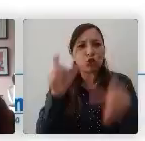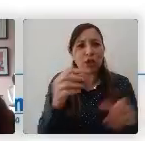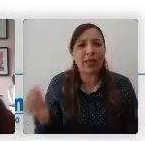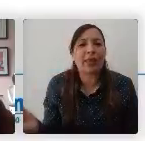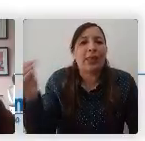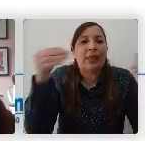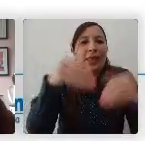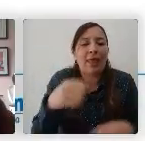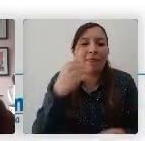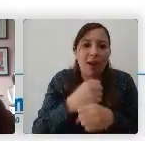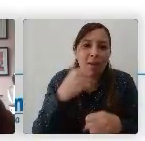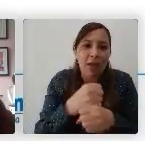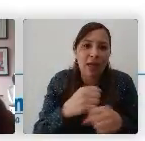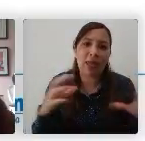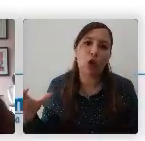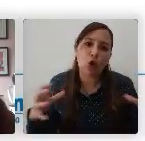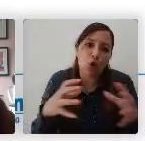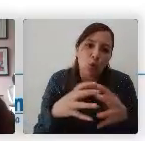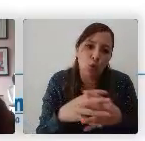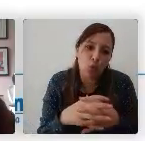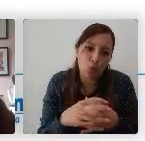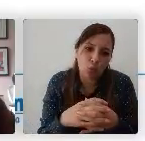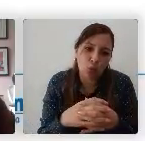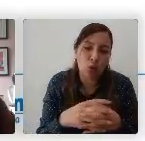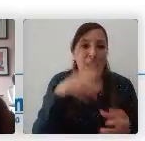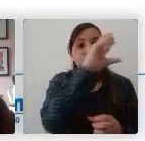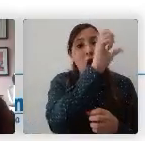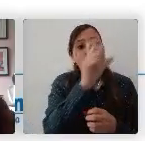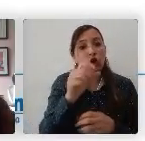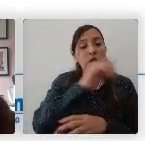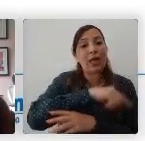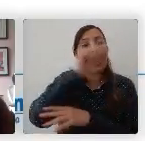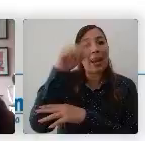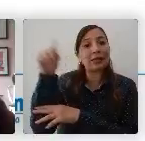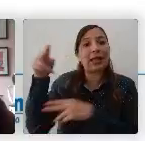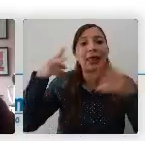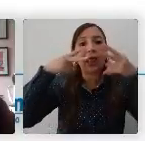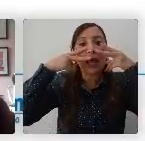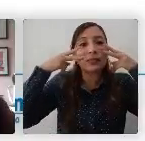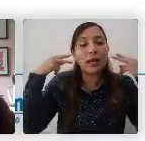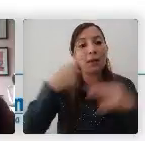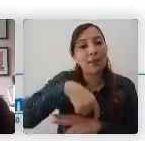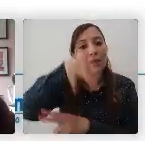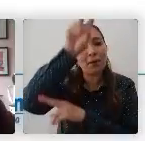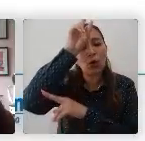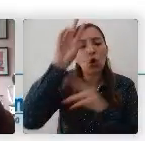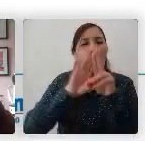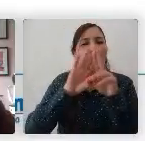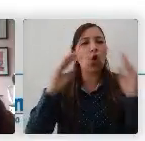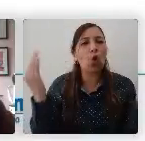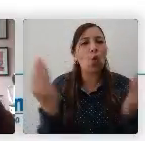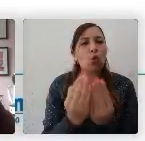marco si estamos viendo que tanto hay en la costa en la sierra y en la selva de nuestro país todas nuestras regiones tienen